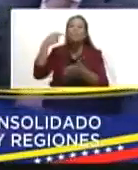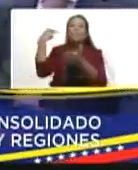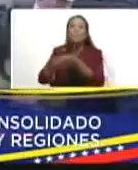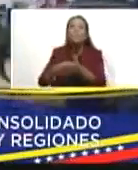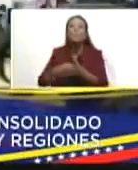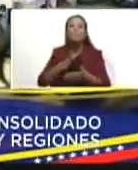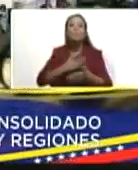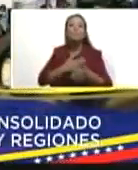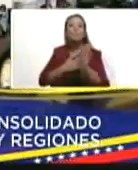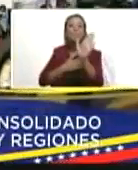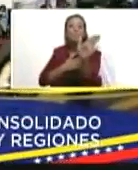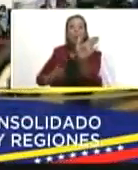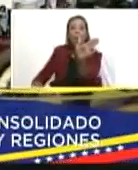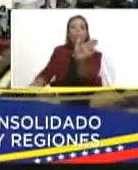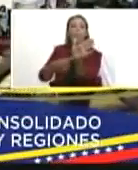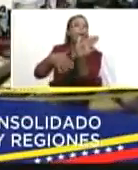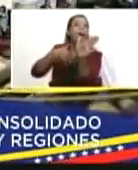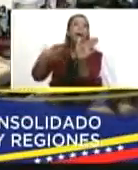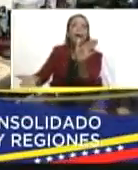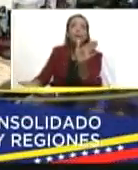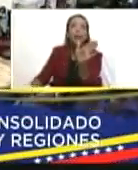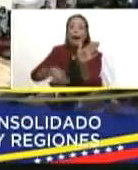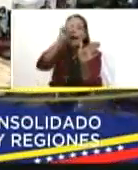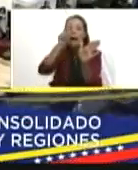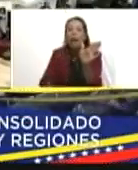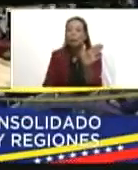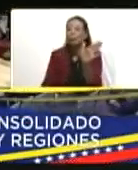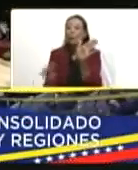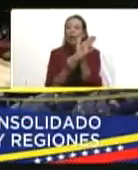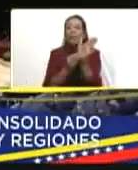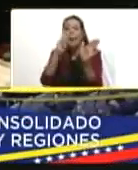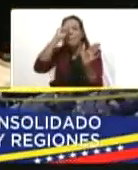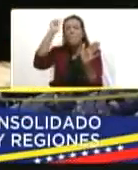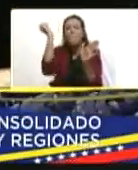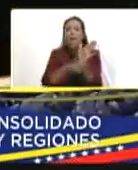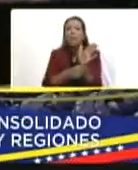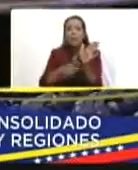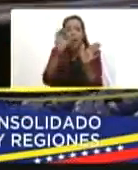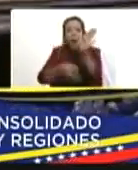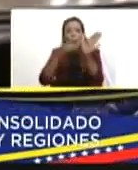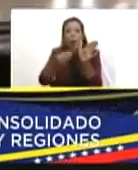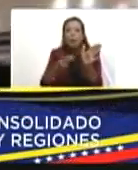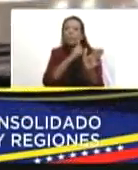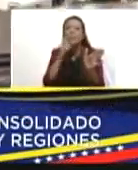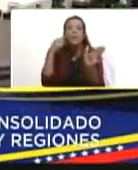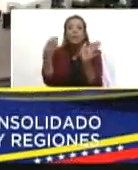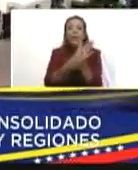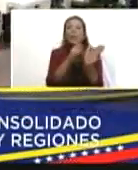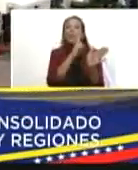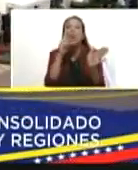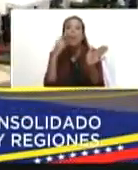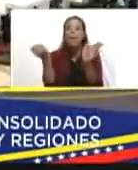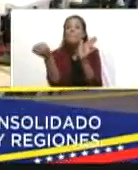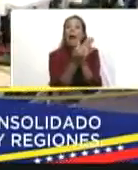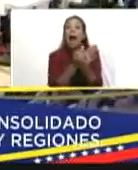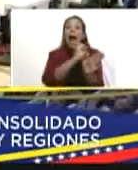de hoy en adelante Cada obra cada meta cada cosa que hagamos debe llevar una etiqueta Clara